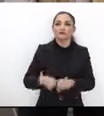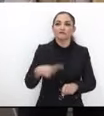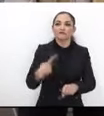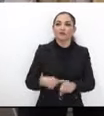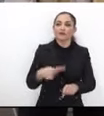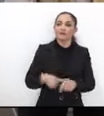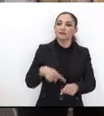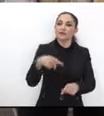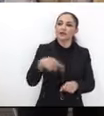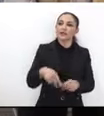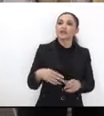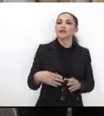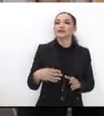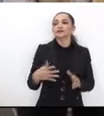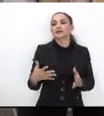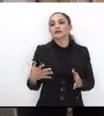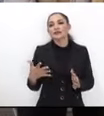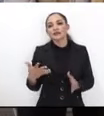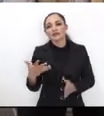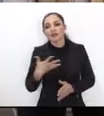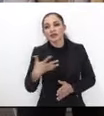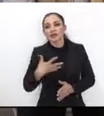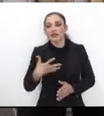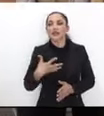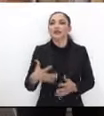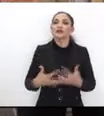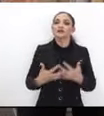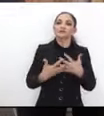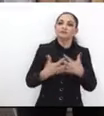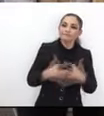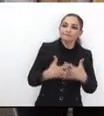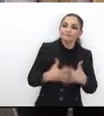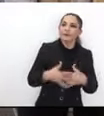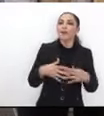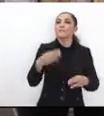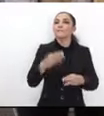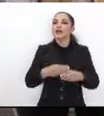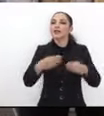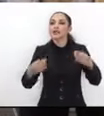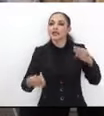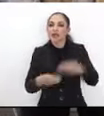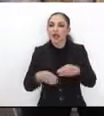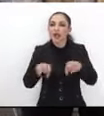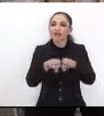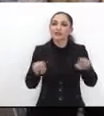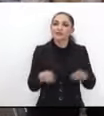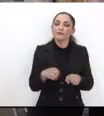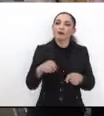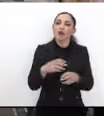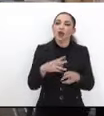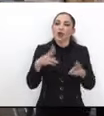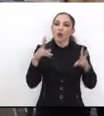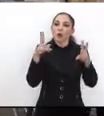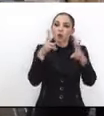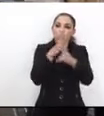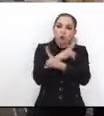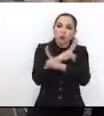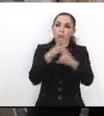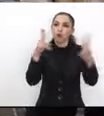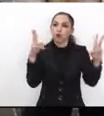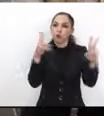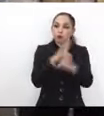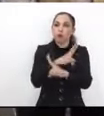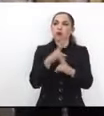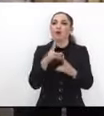medios, las herramientas necesarias, indispensables, como por ejemplo los equipos de oxígeno, los